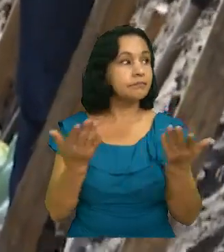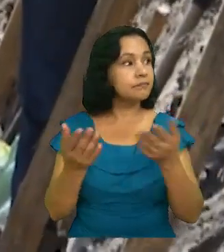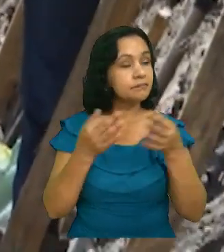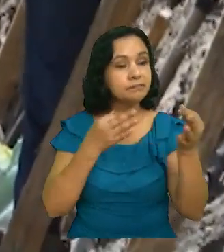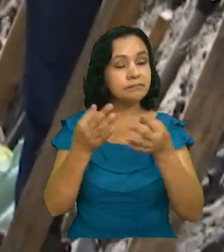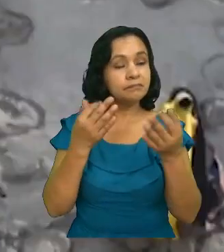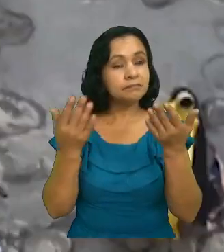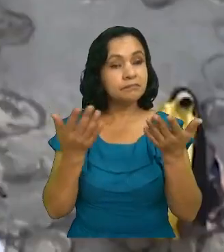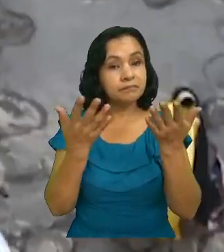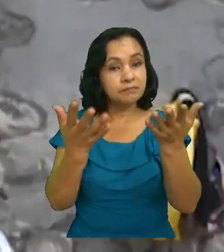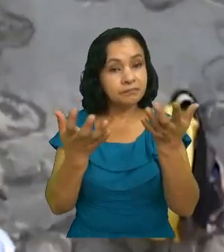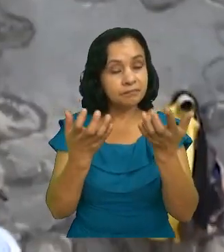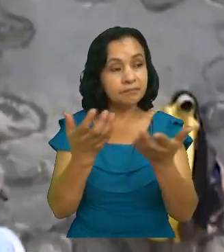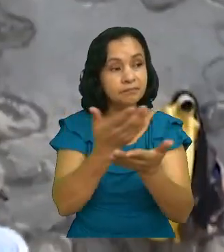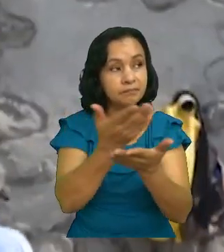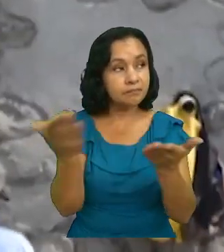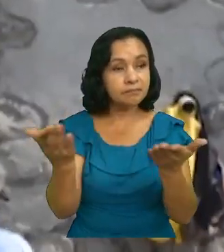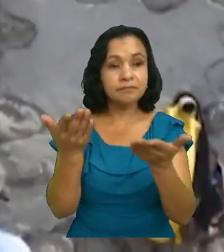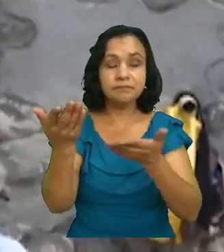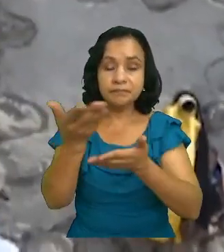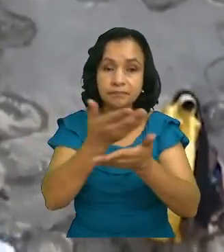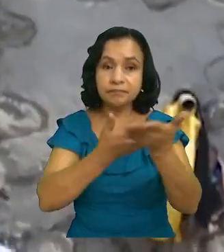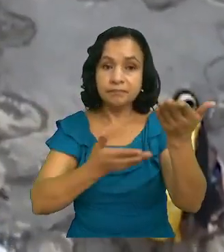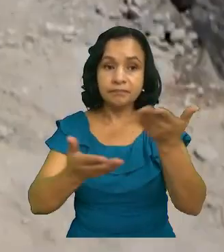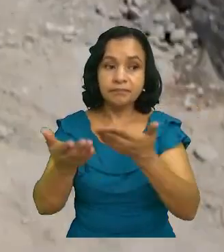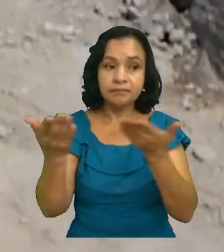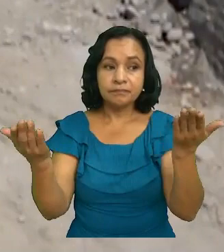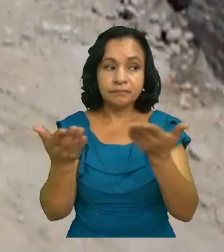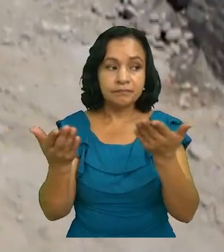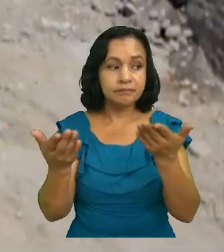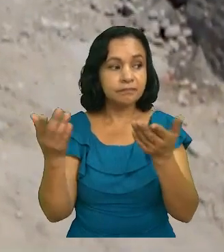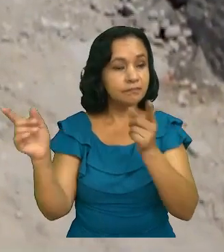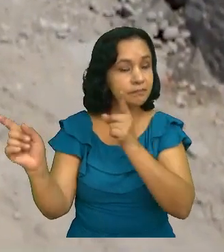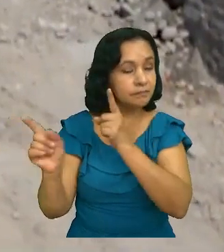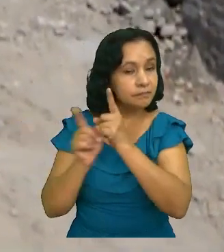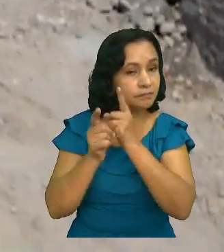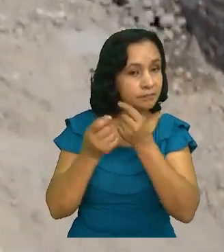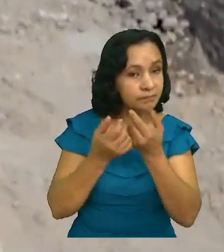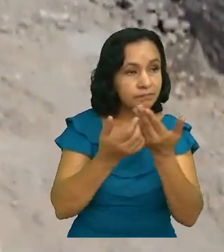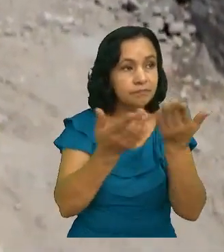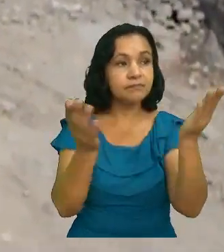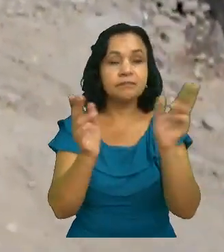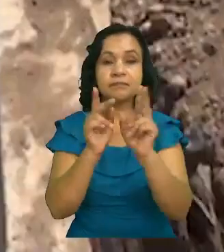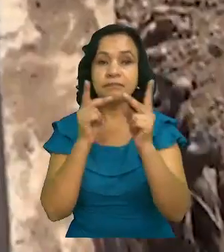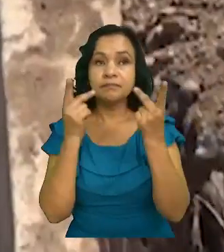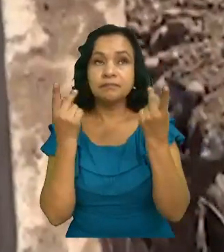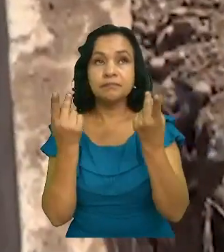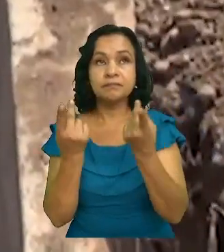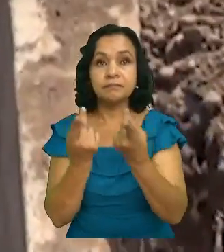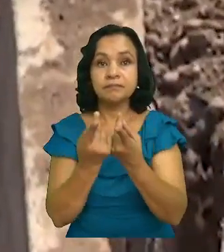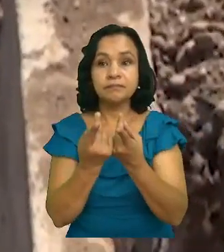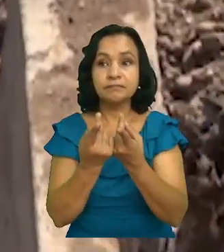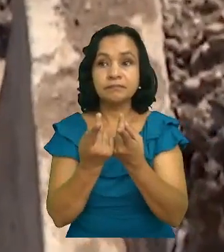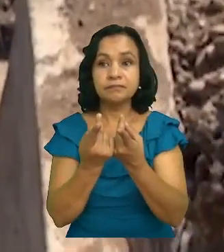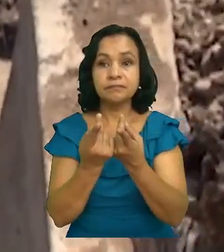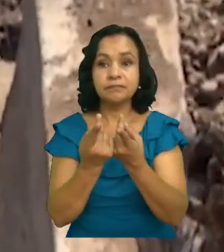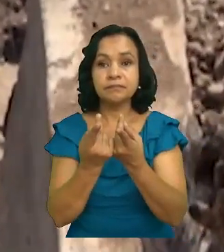que hacerle. Si usted quisiera compartir precisamente un mensaje con nuestro pueblo. Esta es una obra,